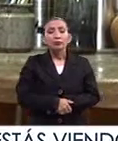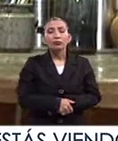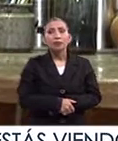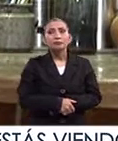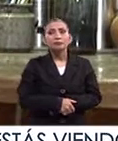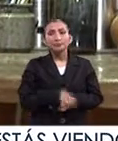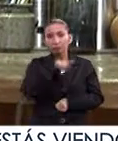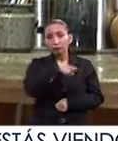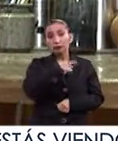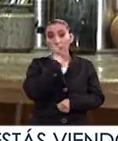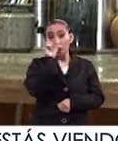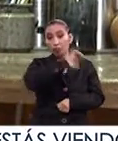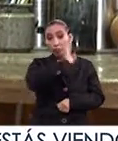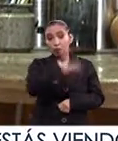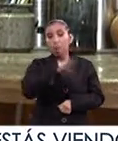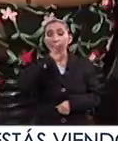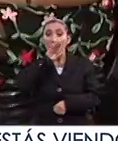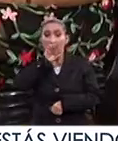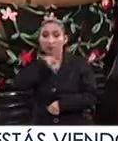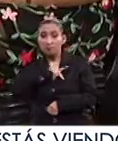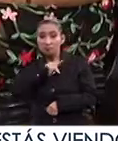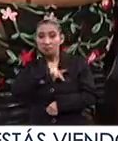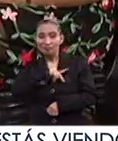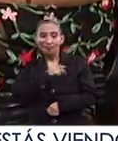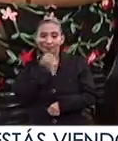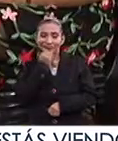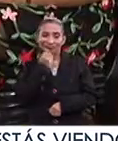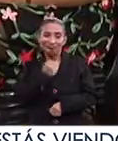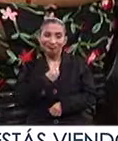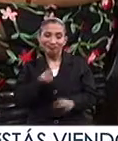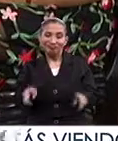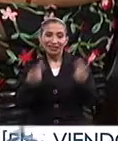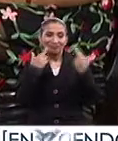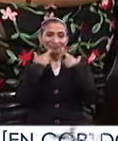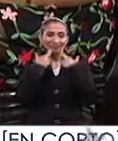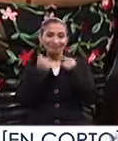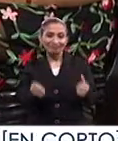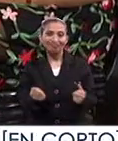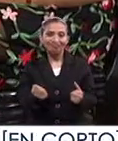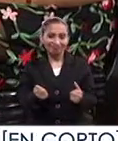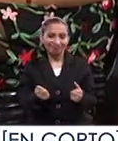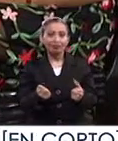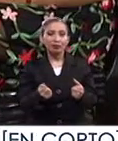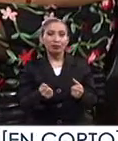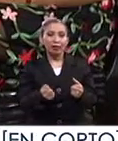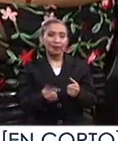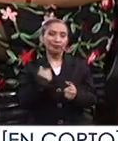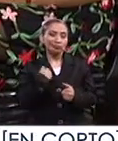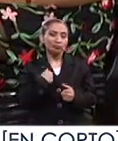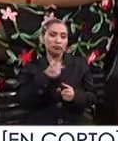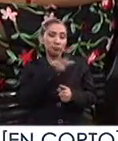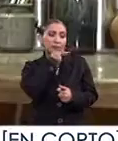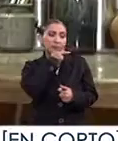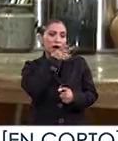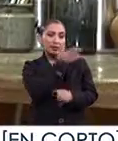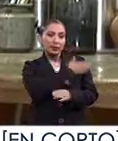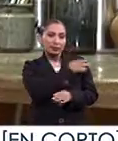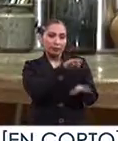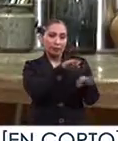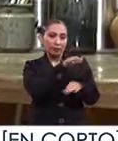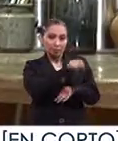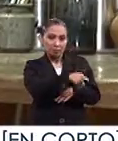Y a su muerte, mi madre pues tuvo que vender el rancho donde mi padre